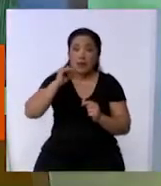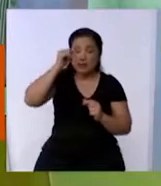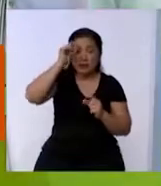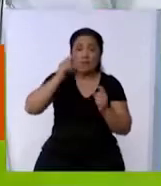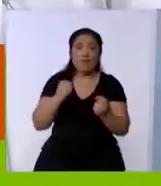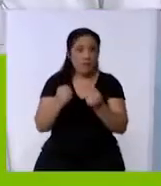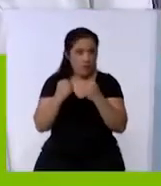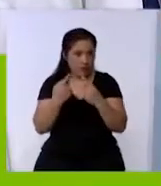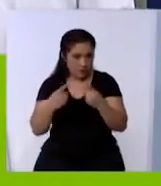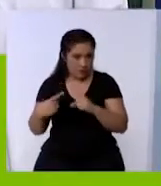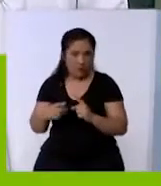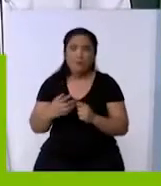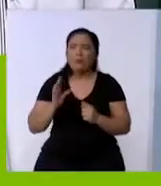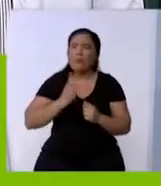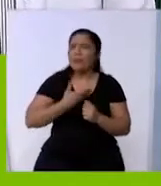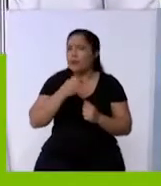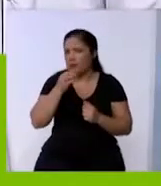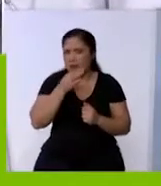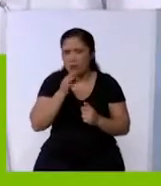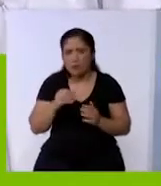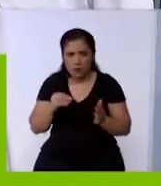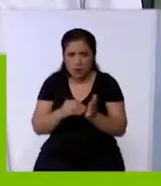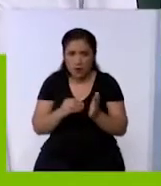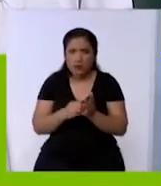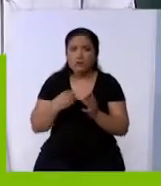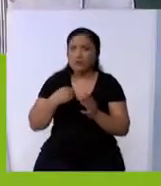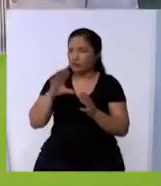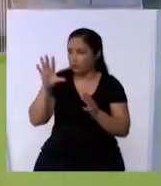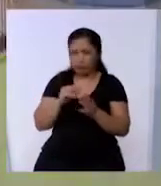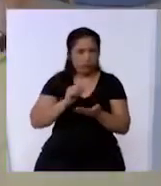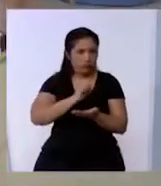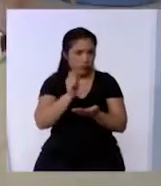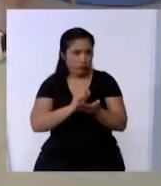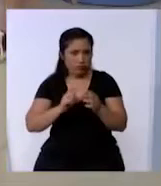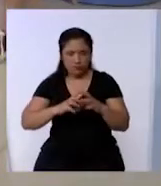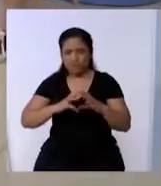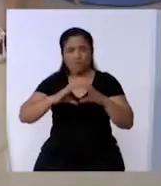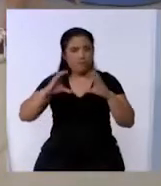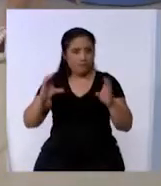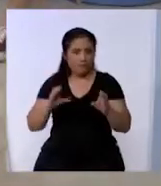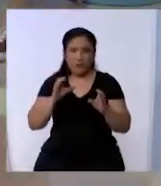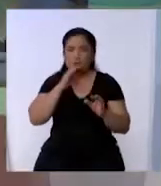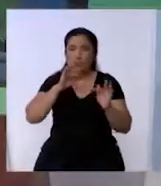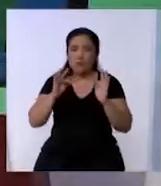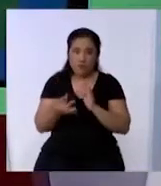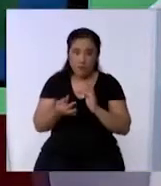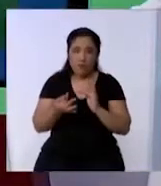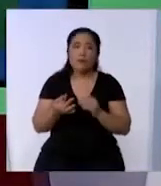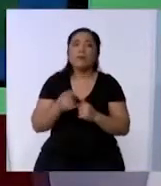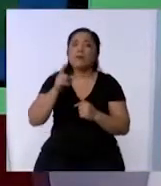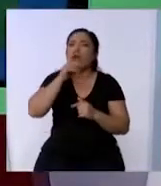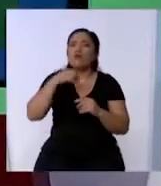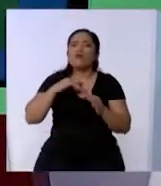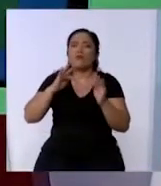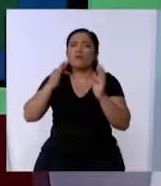Si nosotros hacemos un gráfico como este, ¿verdad?, en la imagen se puede ver, ¿verdad?, el dedo que vamos cerrando. Si yo quiero, sí,